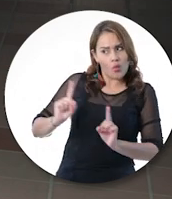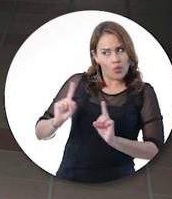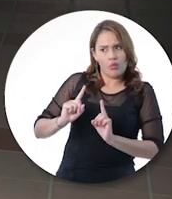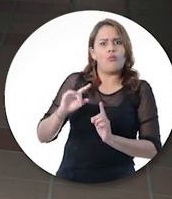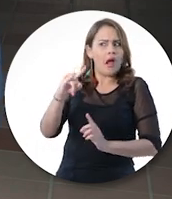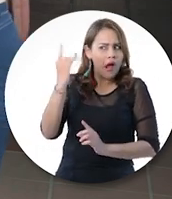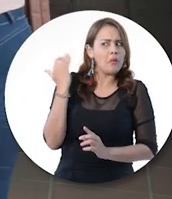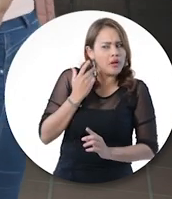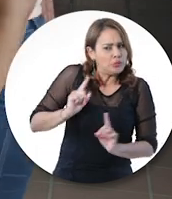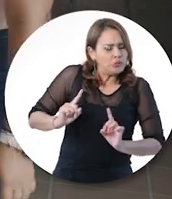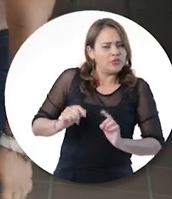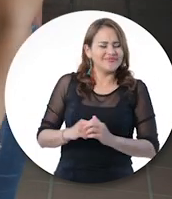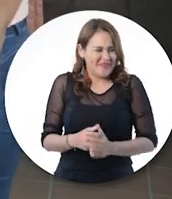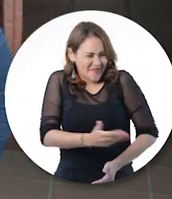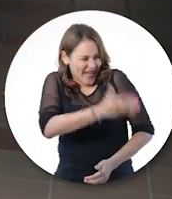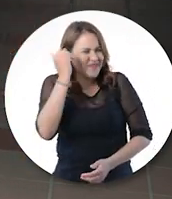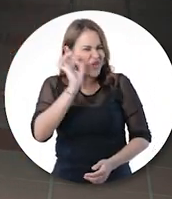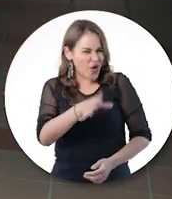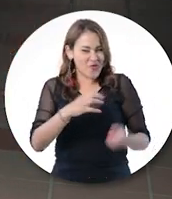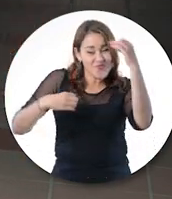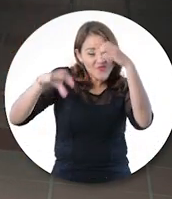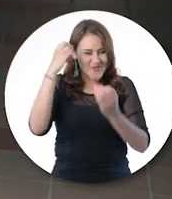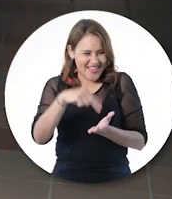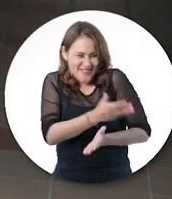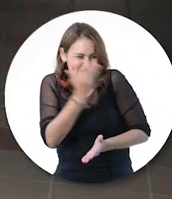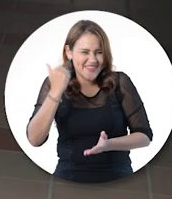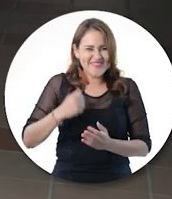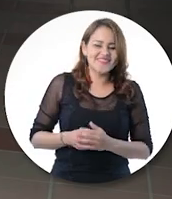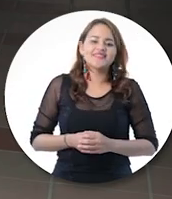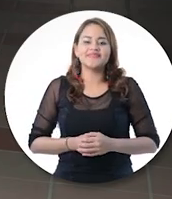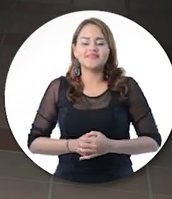que hay alguna cosa rara. Vamos a entrar, yo digo que es una fiesta.